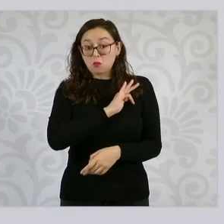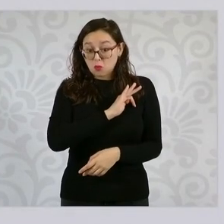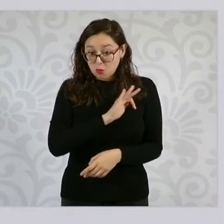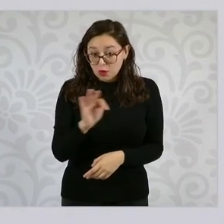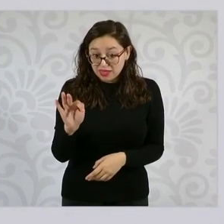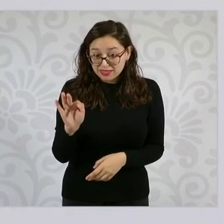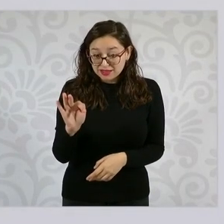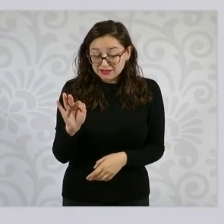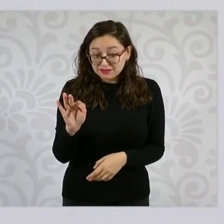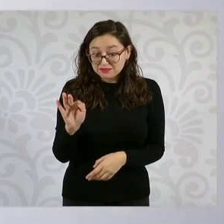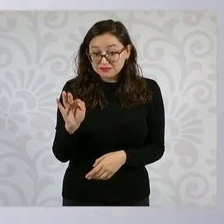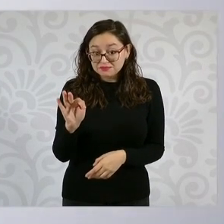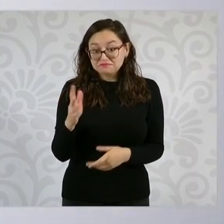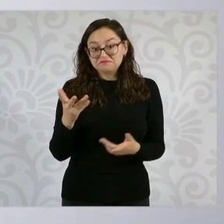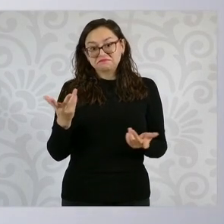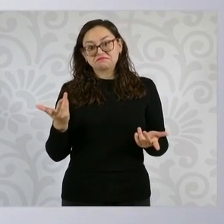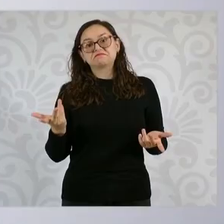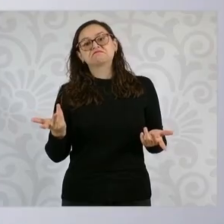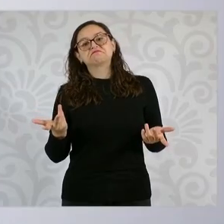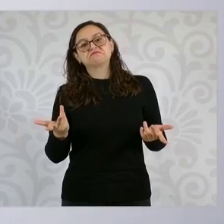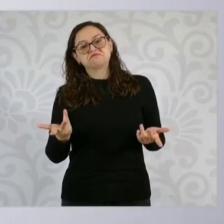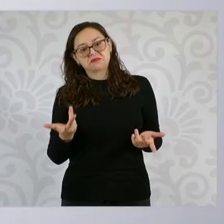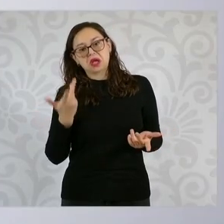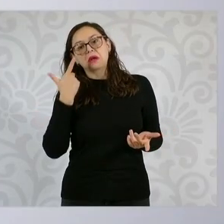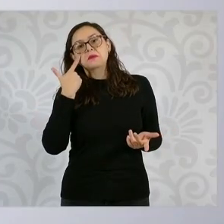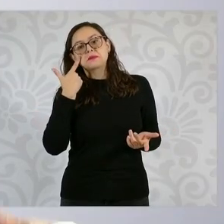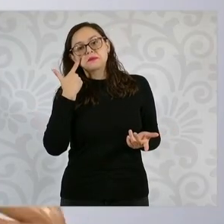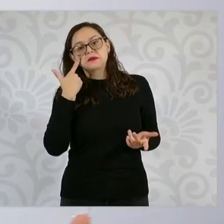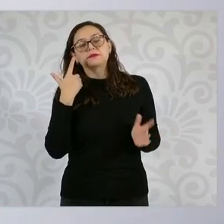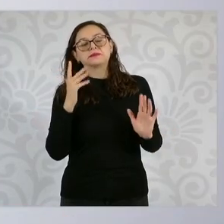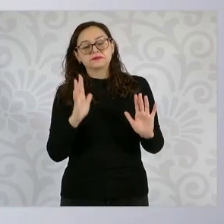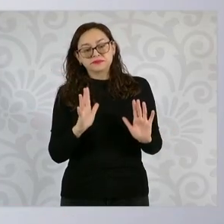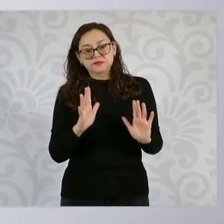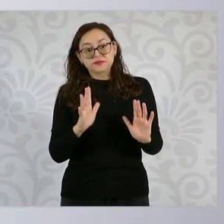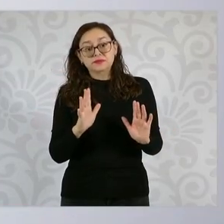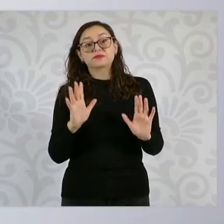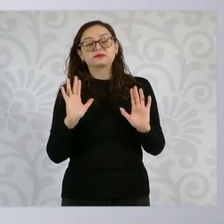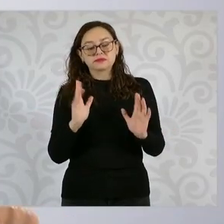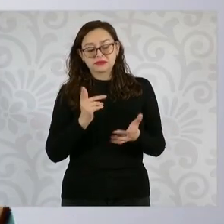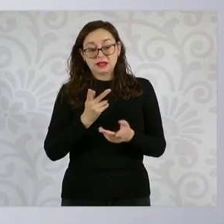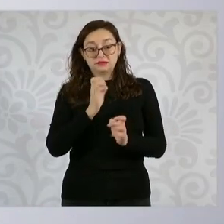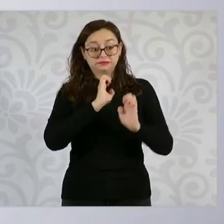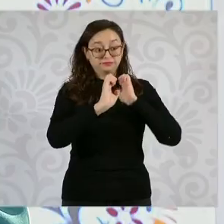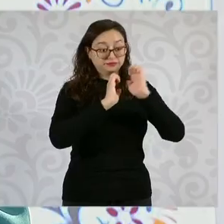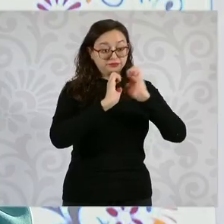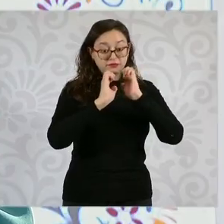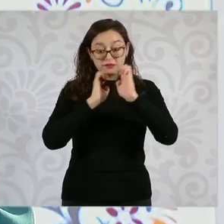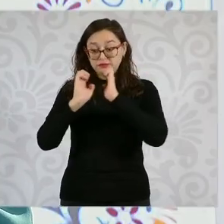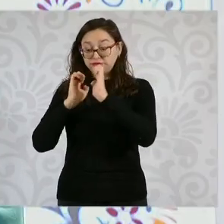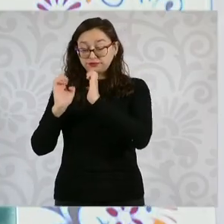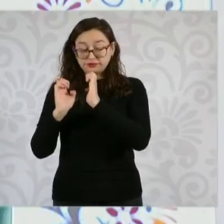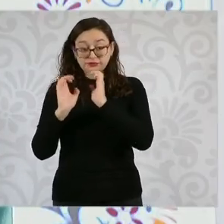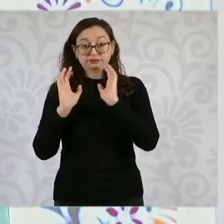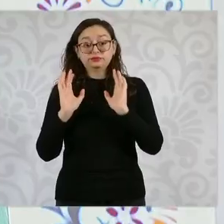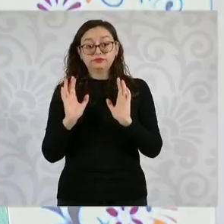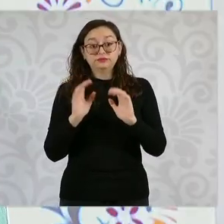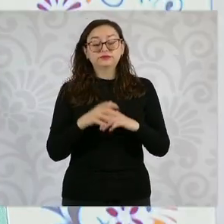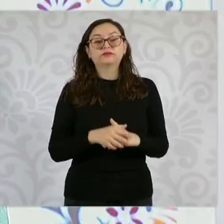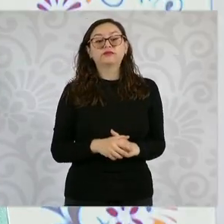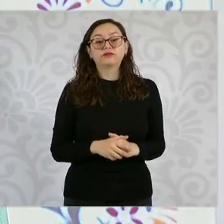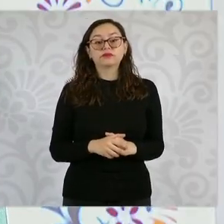capacidades para estos cargos. Y después de eso, por cada, por ejemplo,